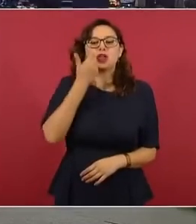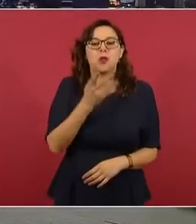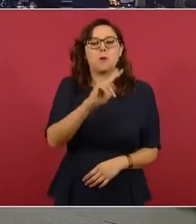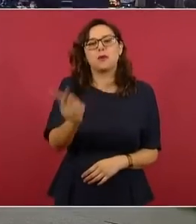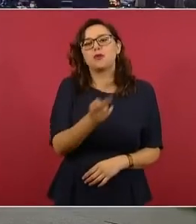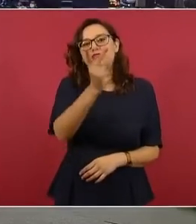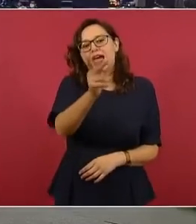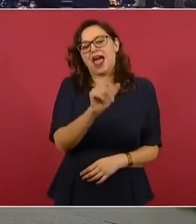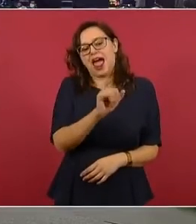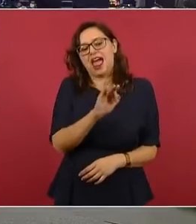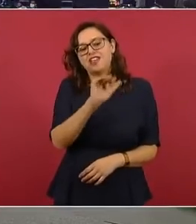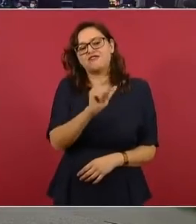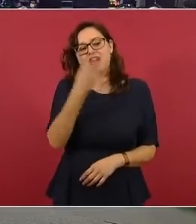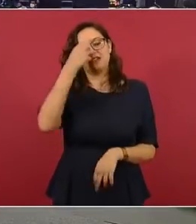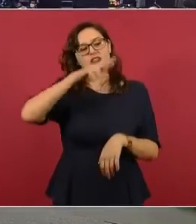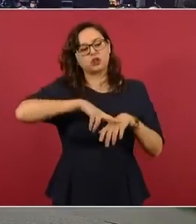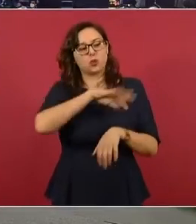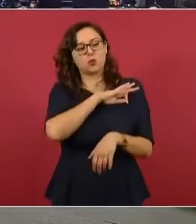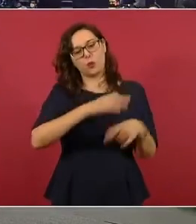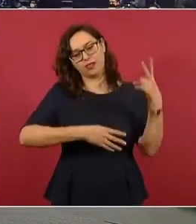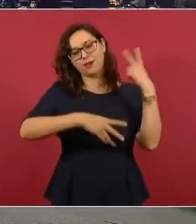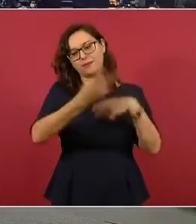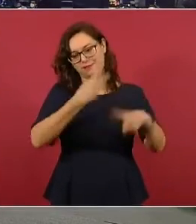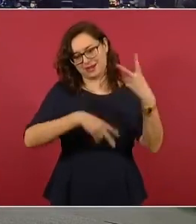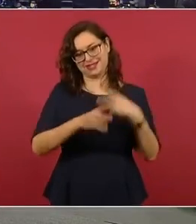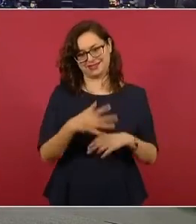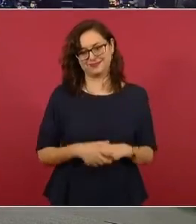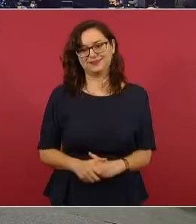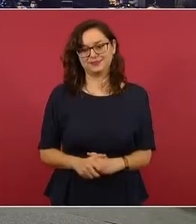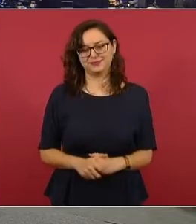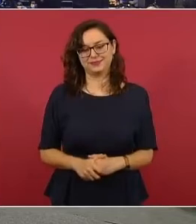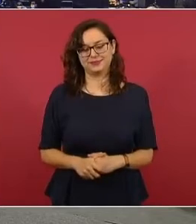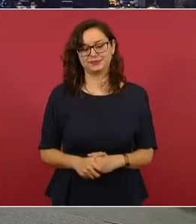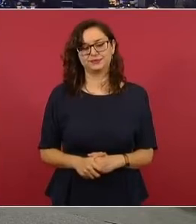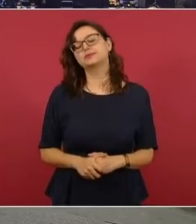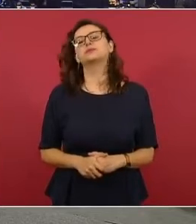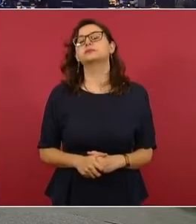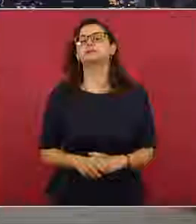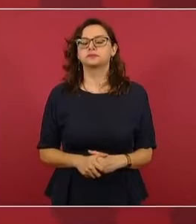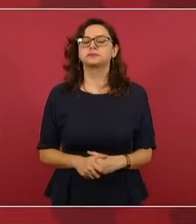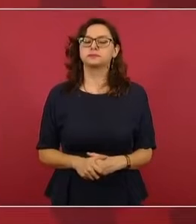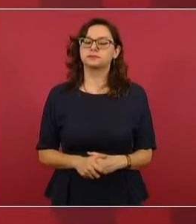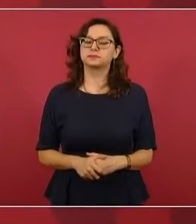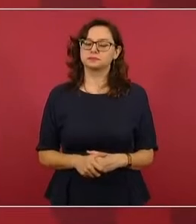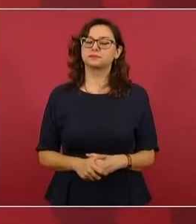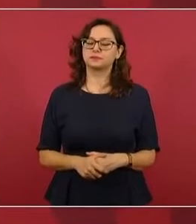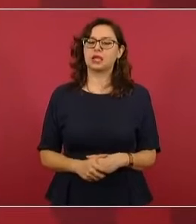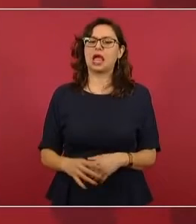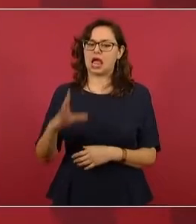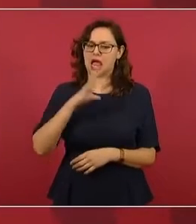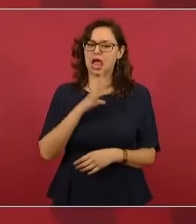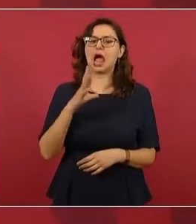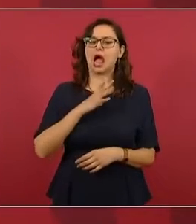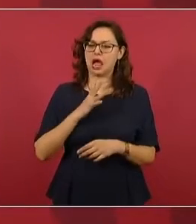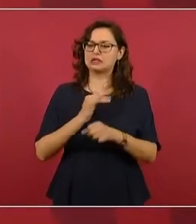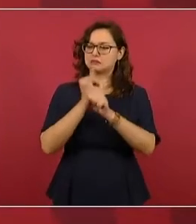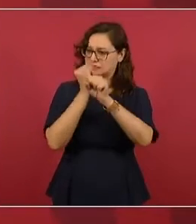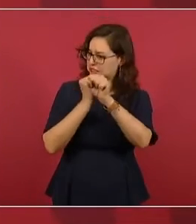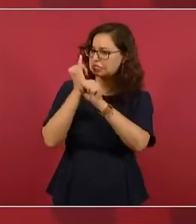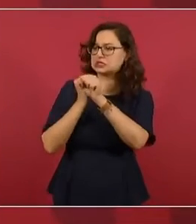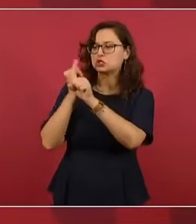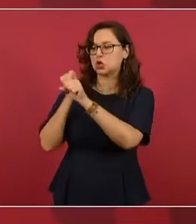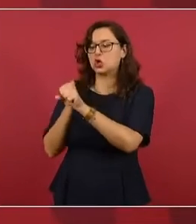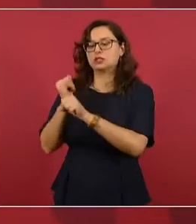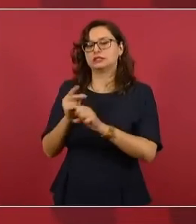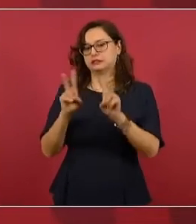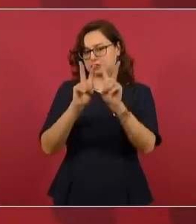a haber consultas y se va a atender esto de los controladores aéreos,